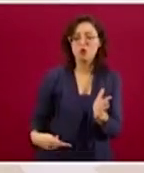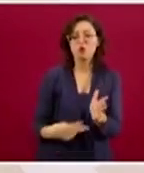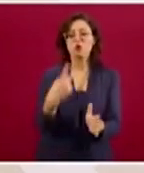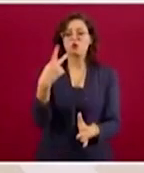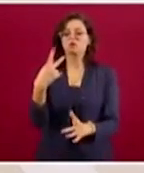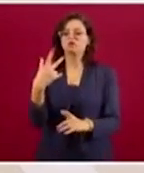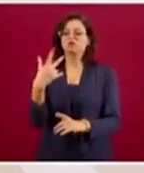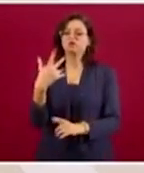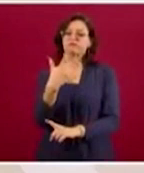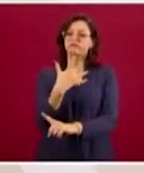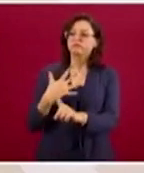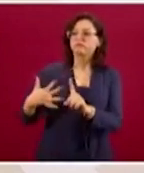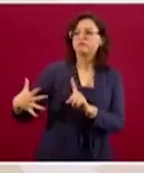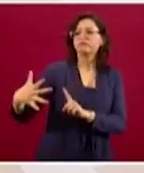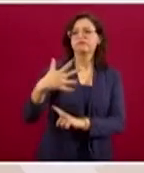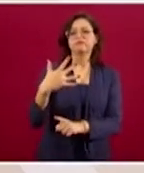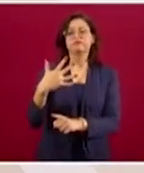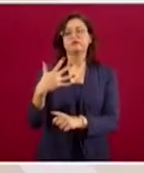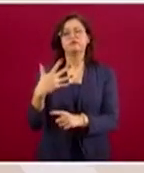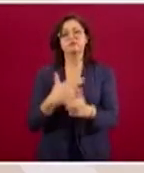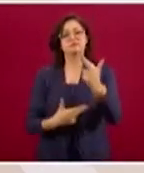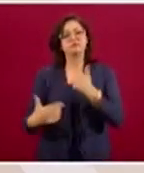la normalidad social,